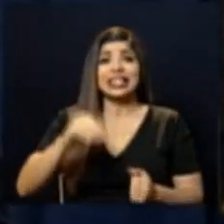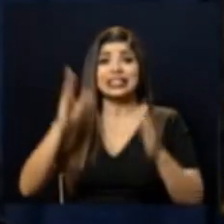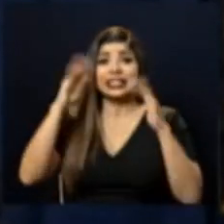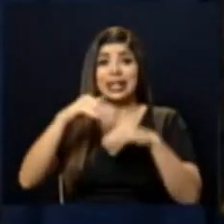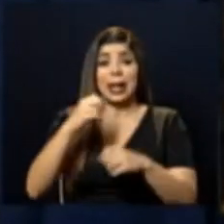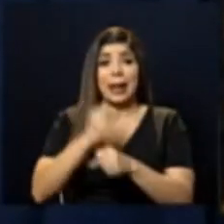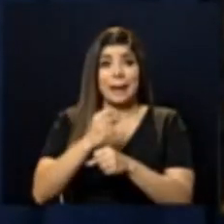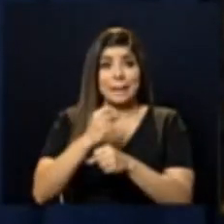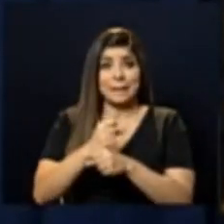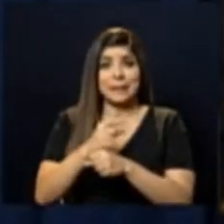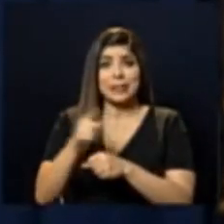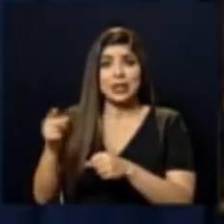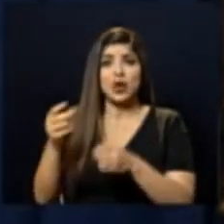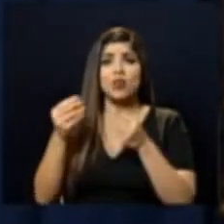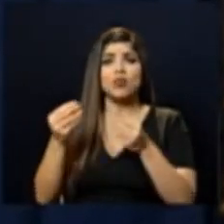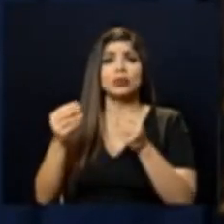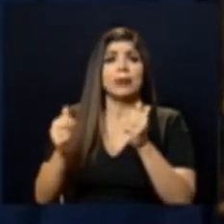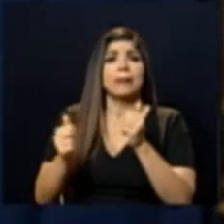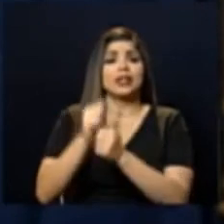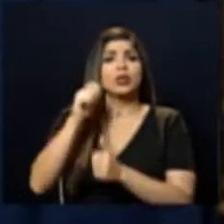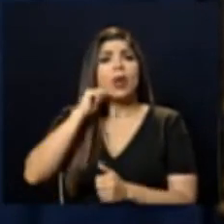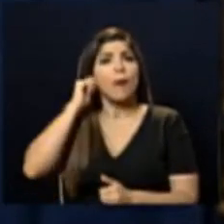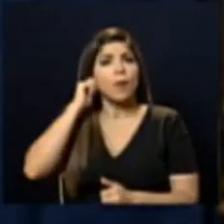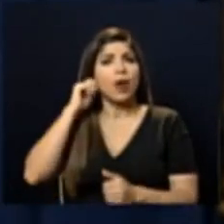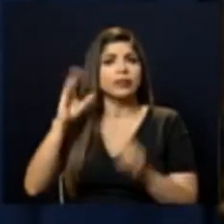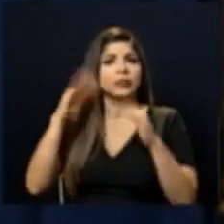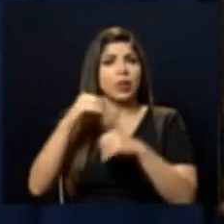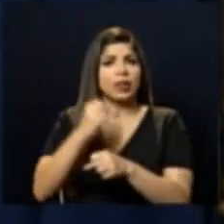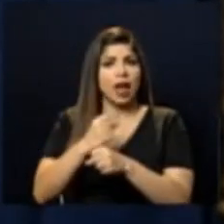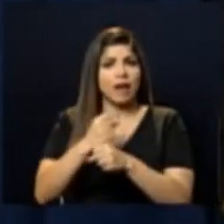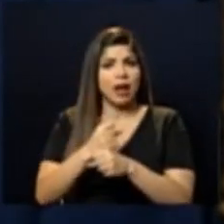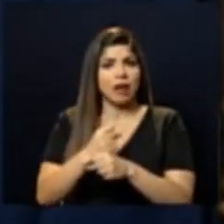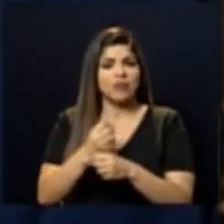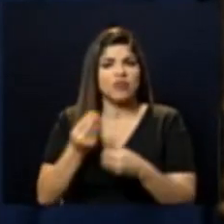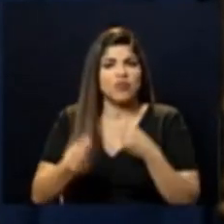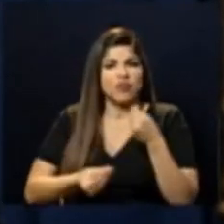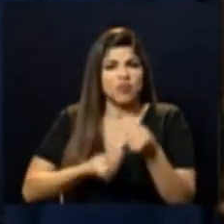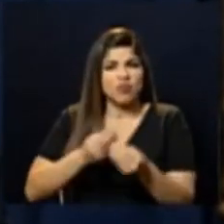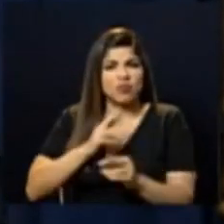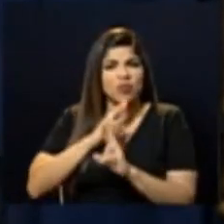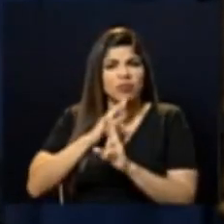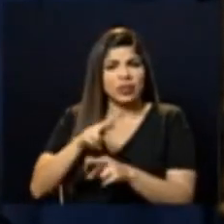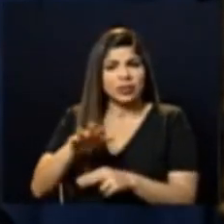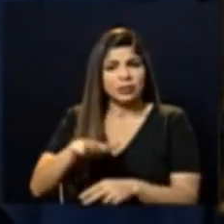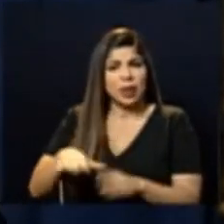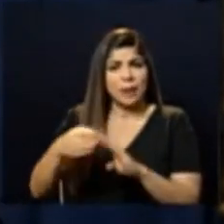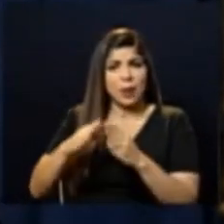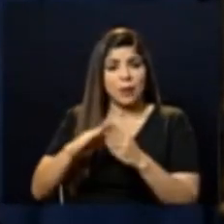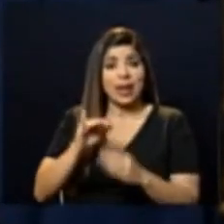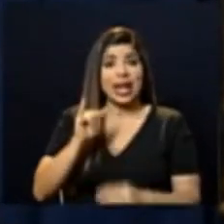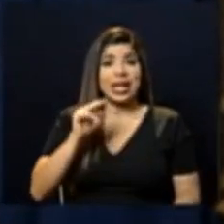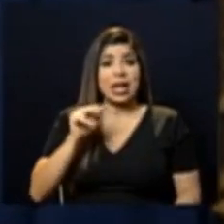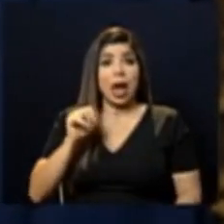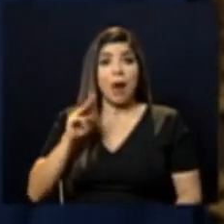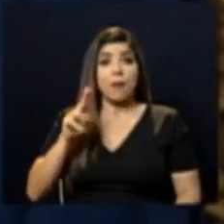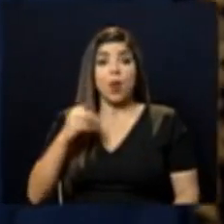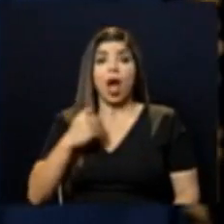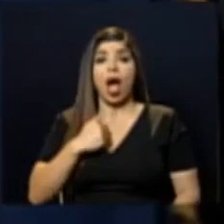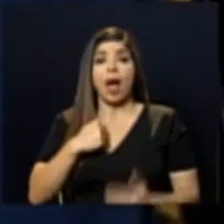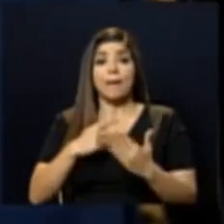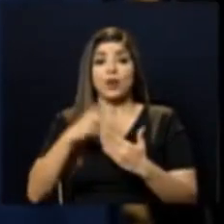con alta concentración en las mujeres. Para responder a esta población, el INAMU cuenta con el